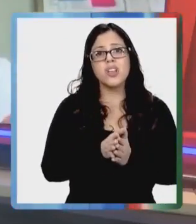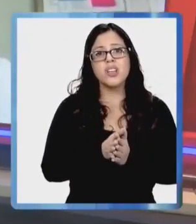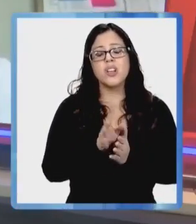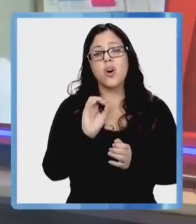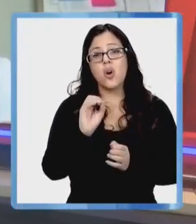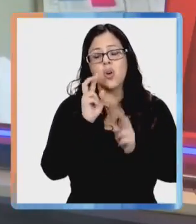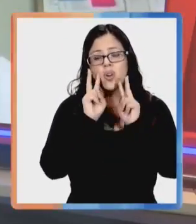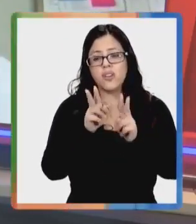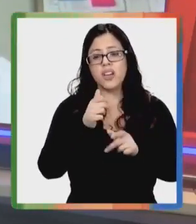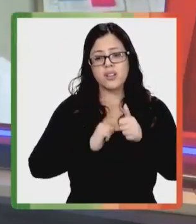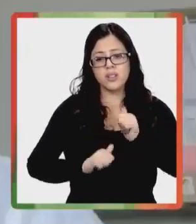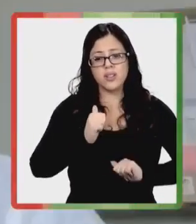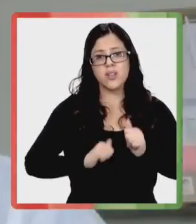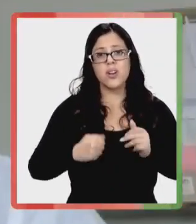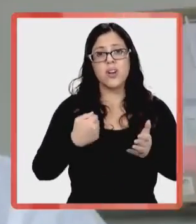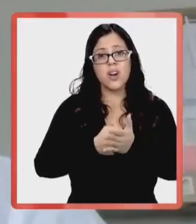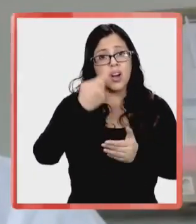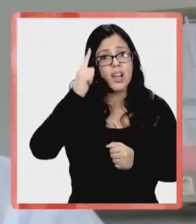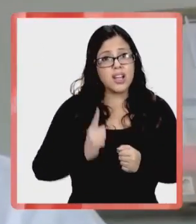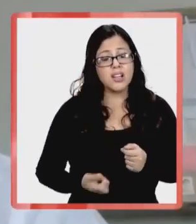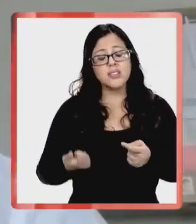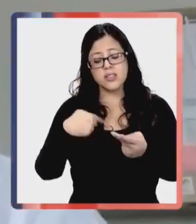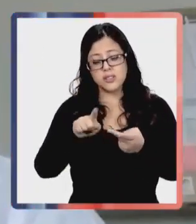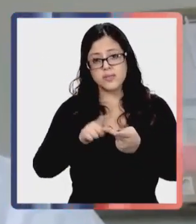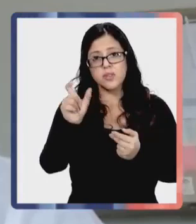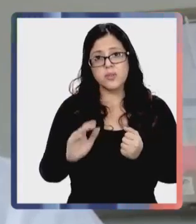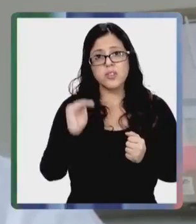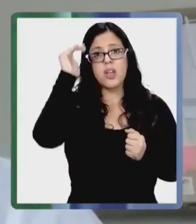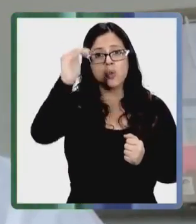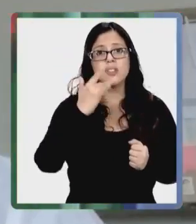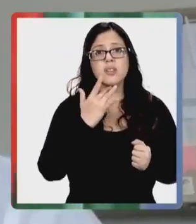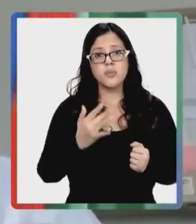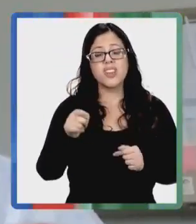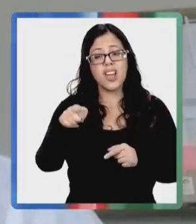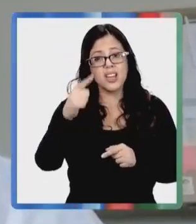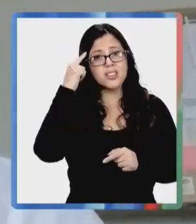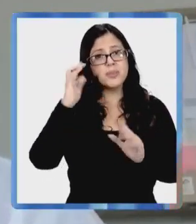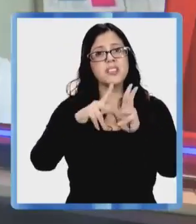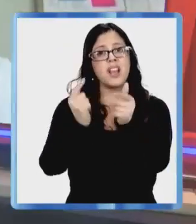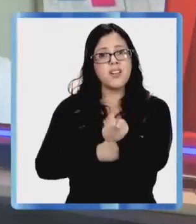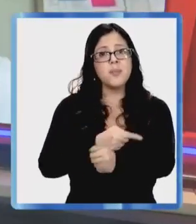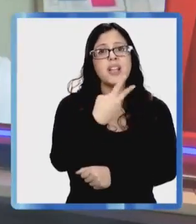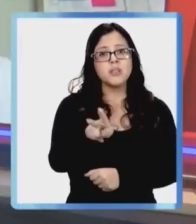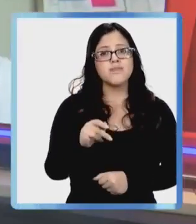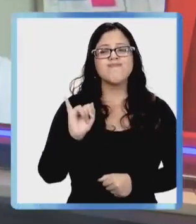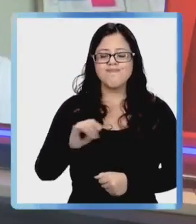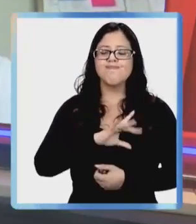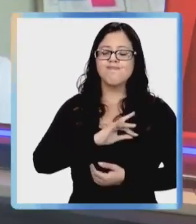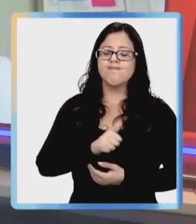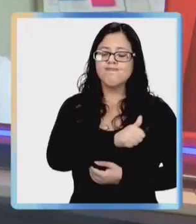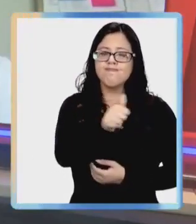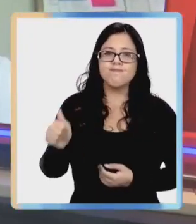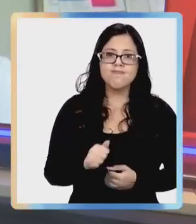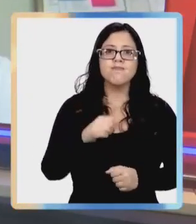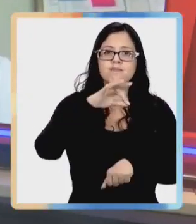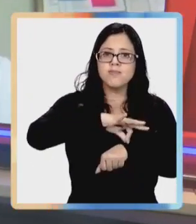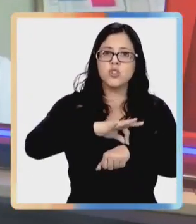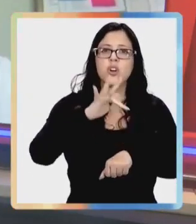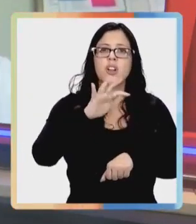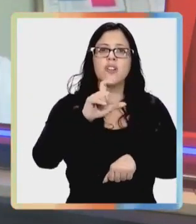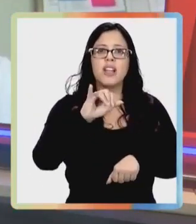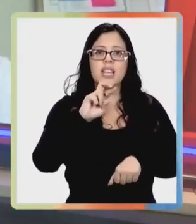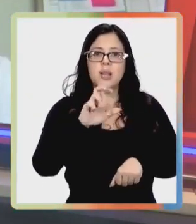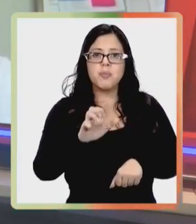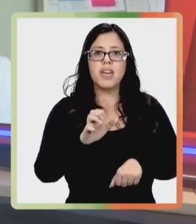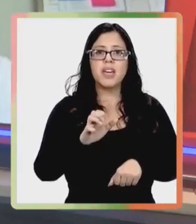sufrir a un paciente niño, a un adulto, porque uno siempre piensa en su familiar. Por supuesto que sí, nos duele a todos. Doctor Felipe